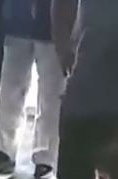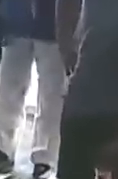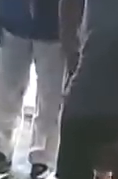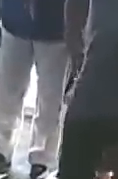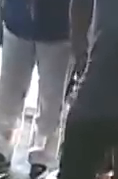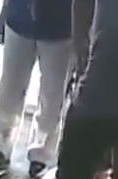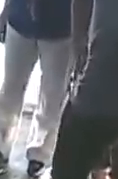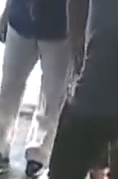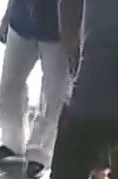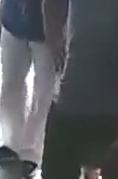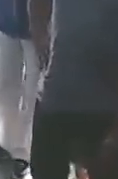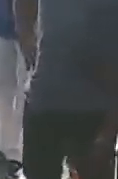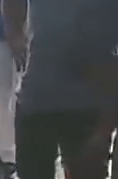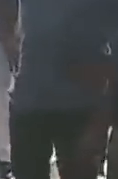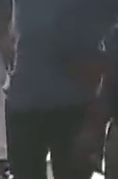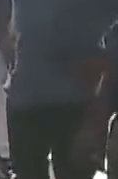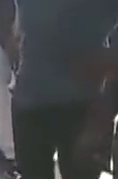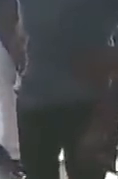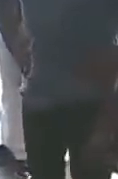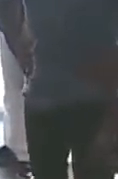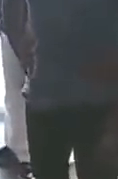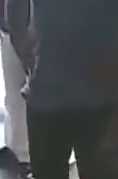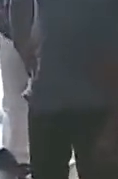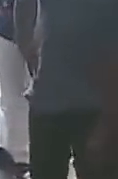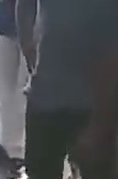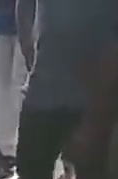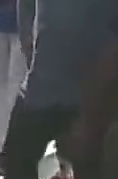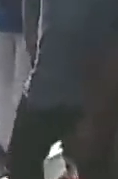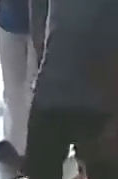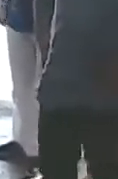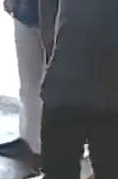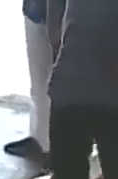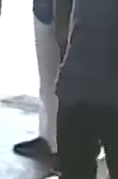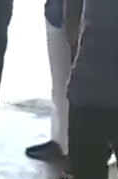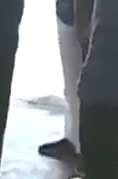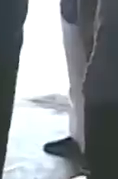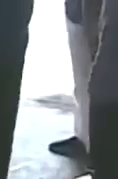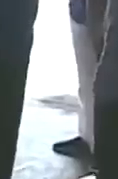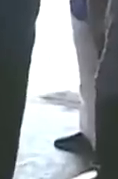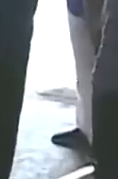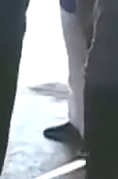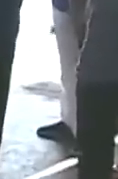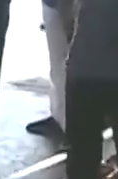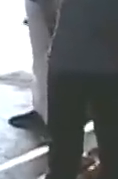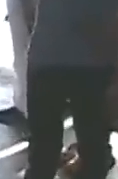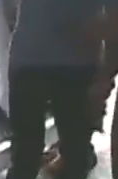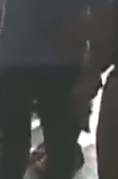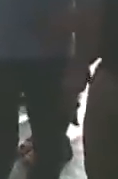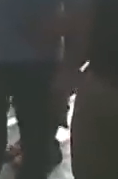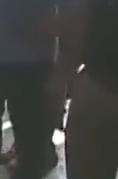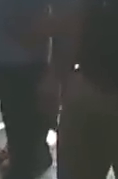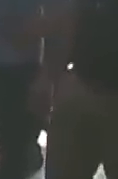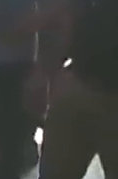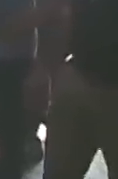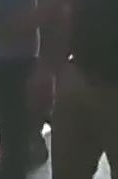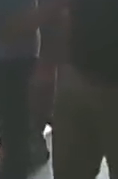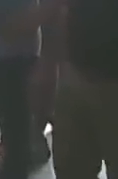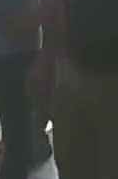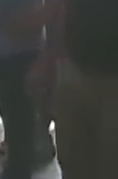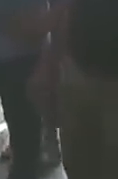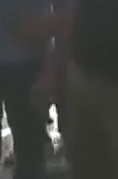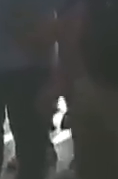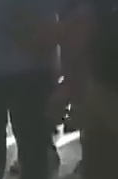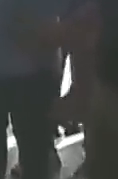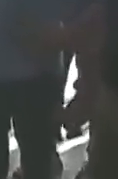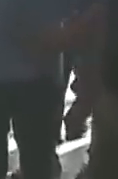perseverancia, a la inventiva de la clase obrera por la vía de los hechos, se ha logrado avanzar en el trascender del modelo rentista petrolero. A